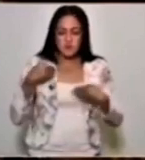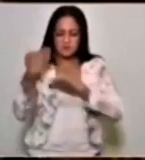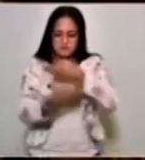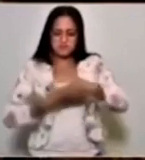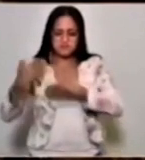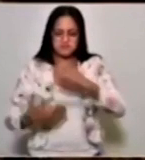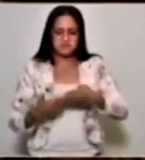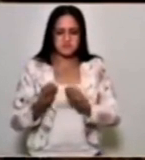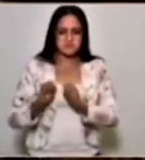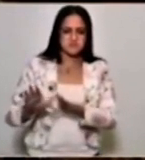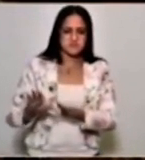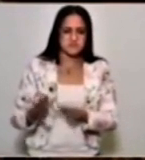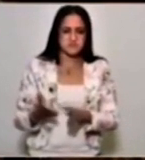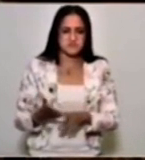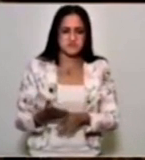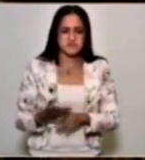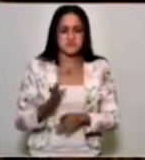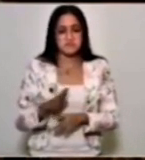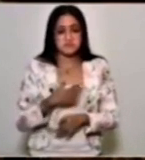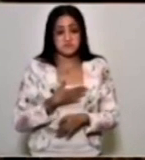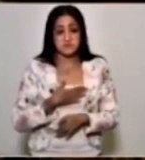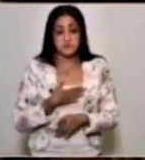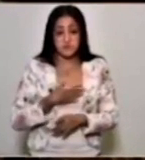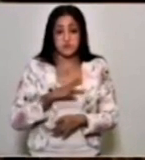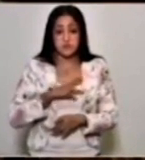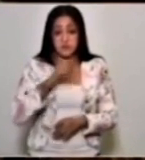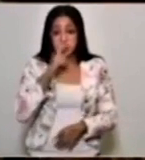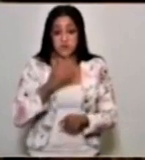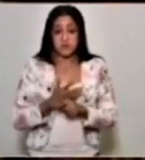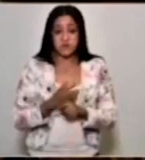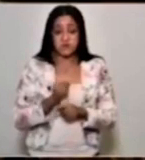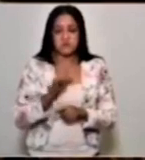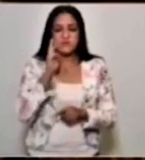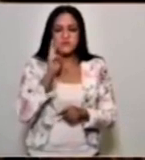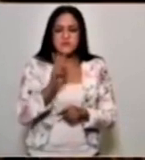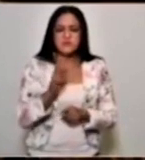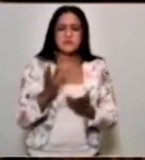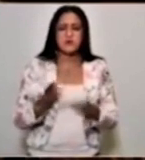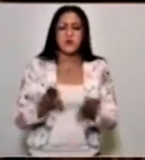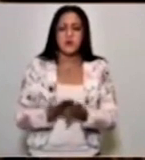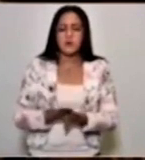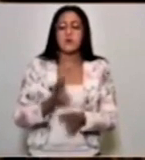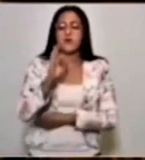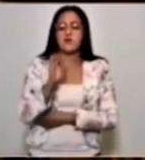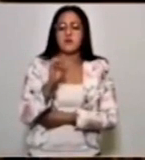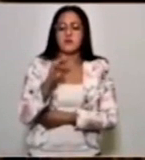mujeres. Y de entrada tenemos obligación, las autoridades, de verlas como